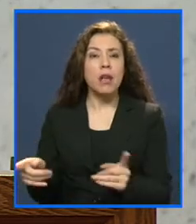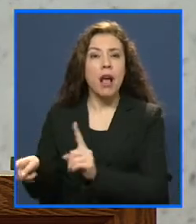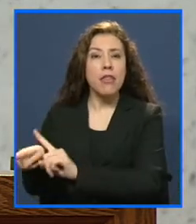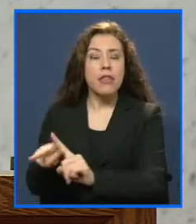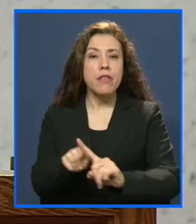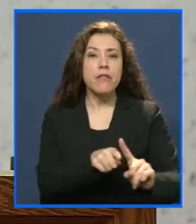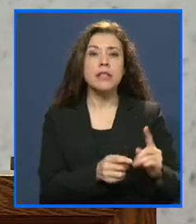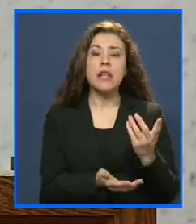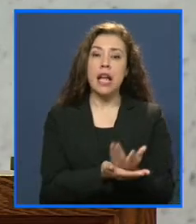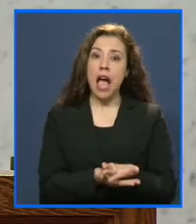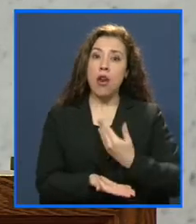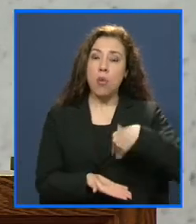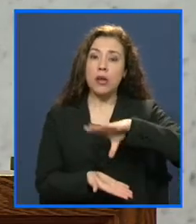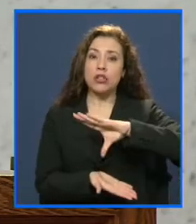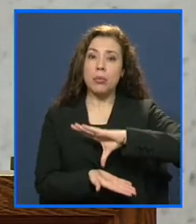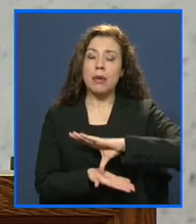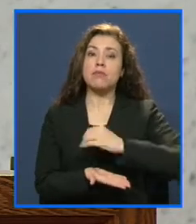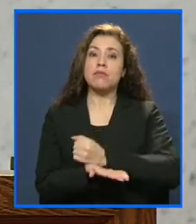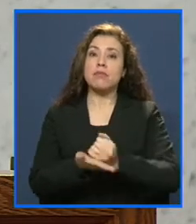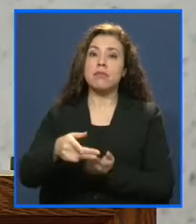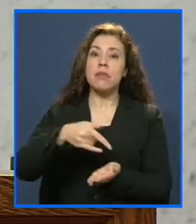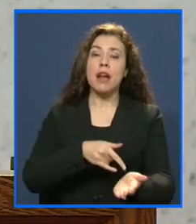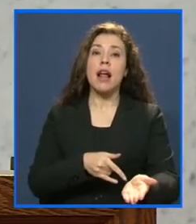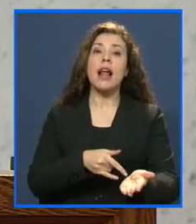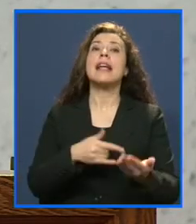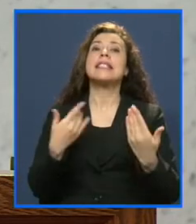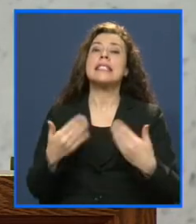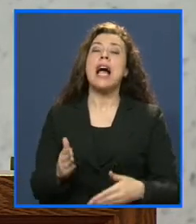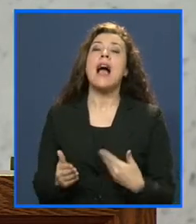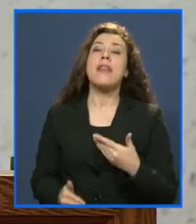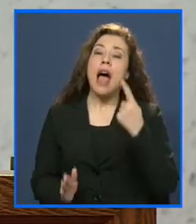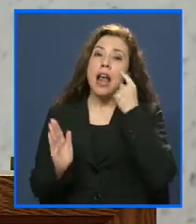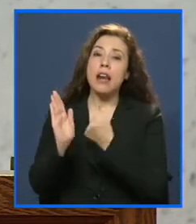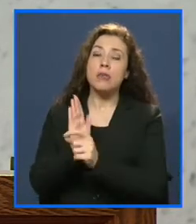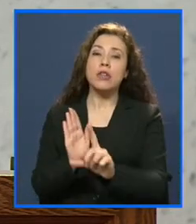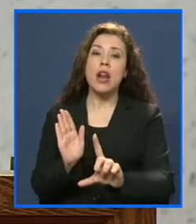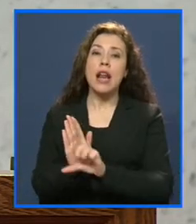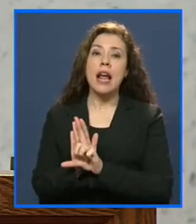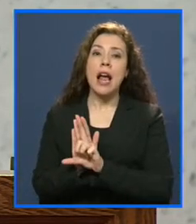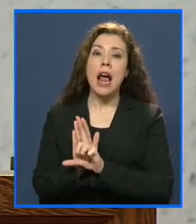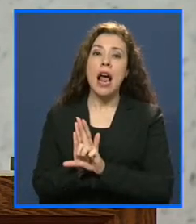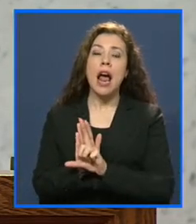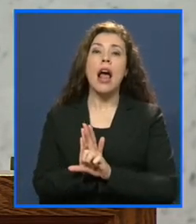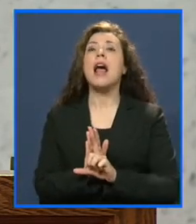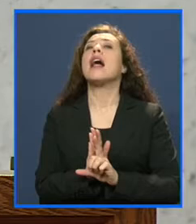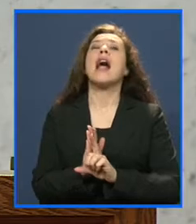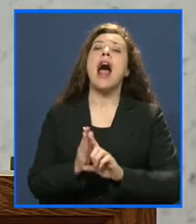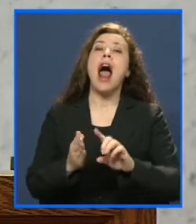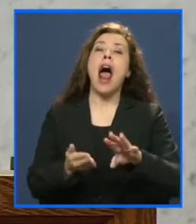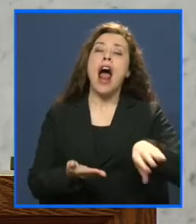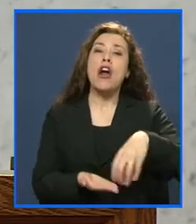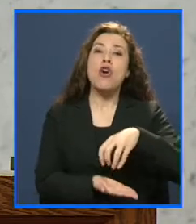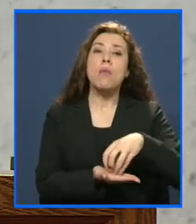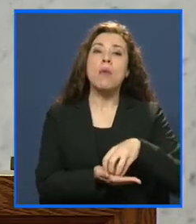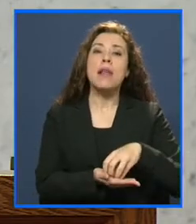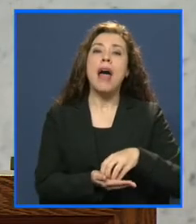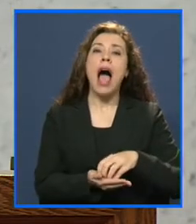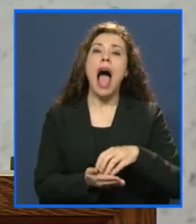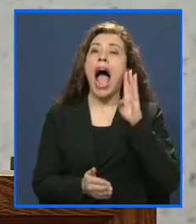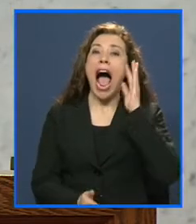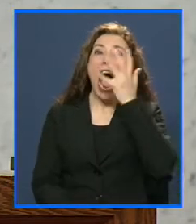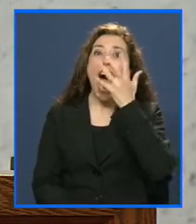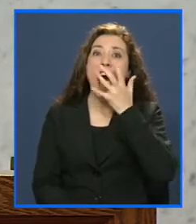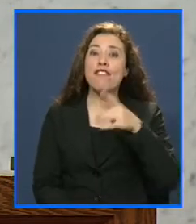que compone nuestro país despachamos la moción que otorga reconocimiento legal al pueblo archibald afrodescendiente chileno lo